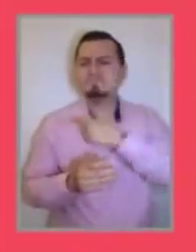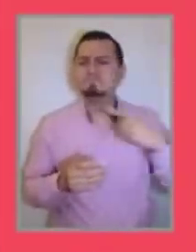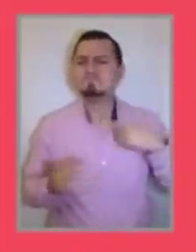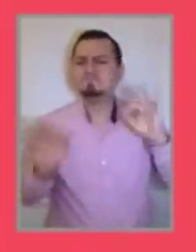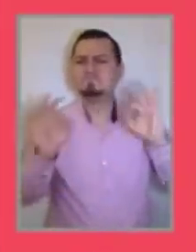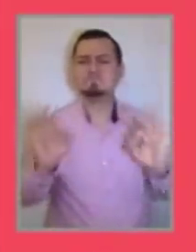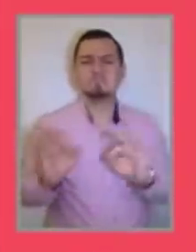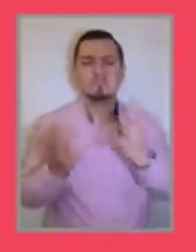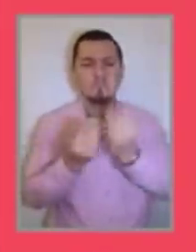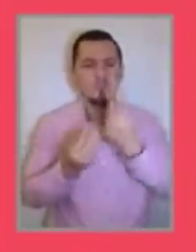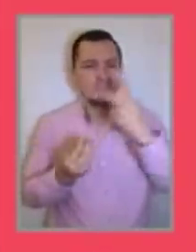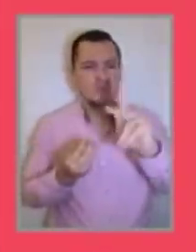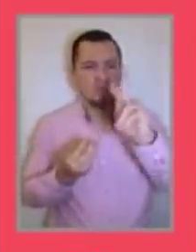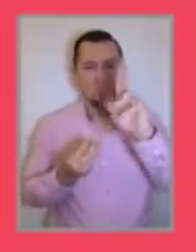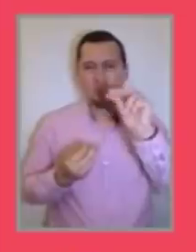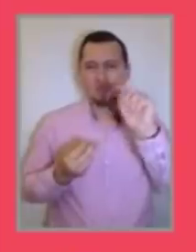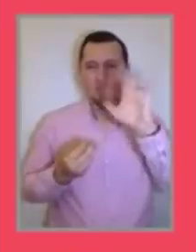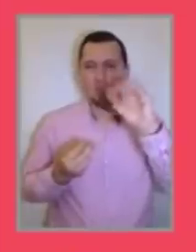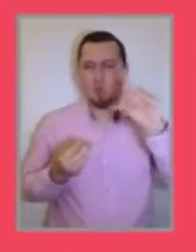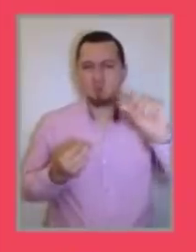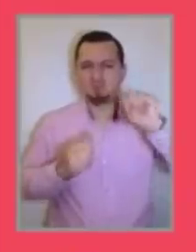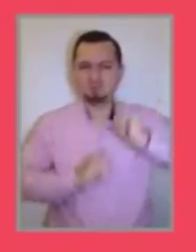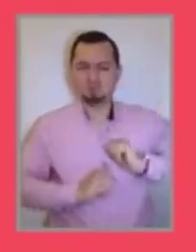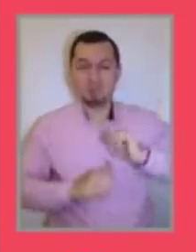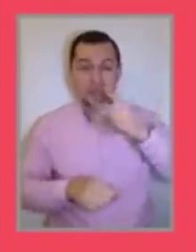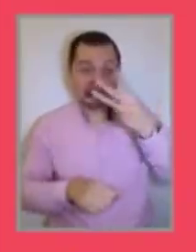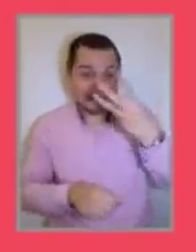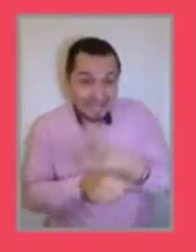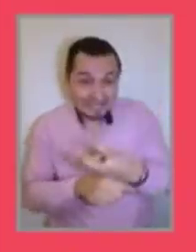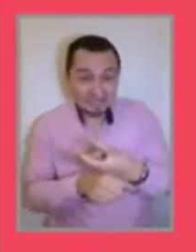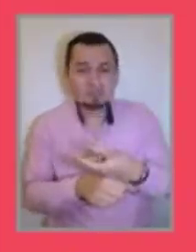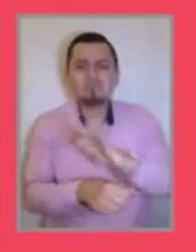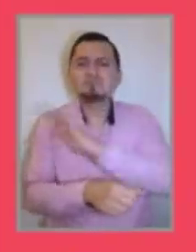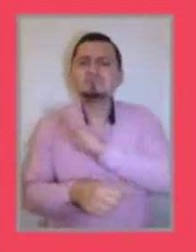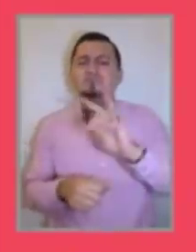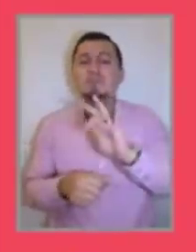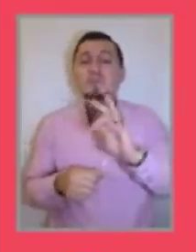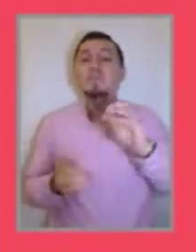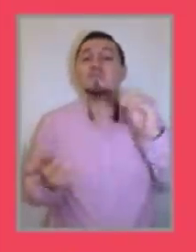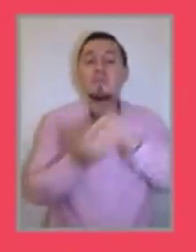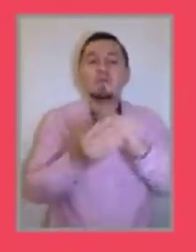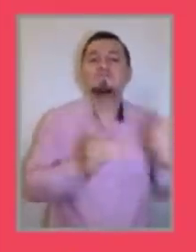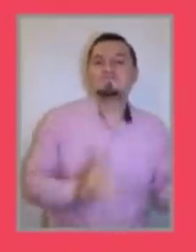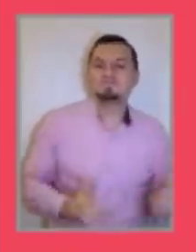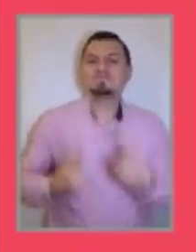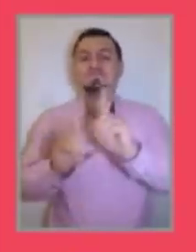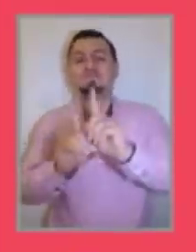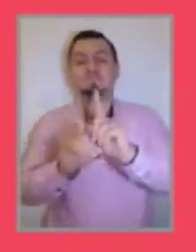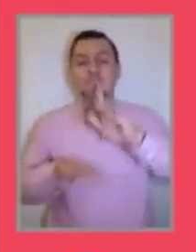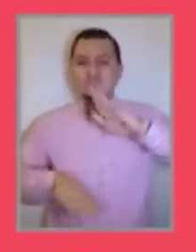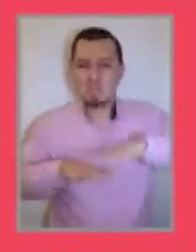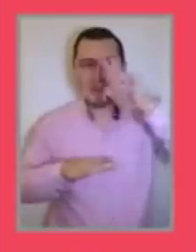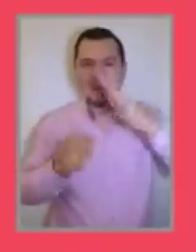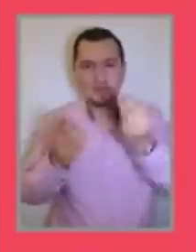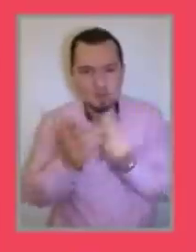protocolos. Para la etapa 3, lo que se está pensando es incorporar más clases, no solo las de